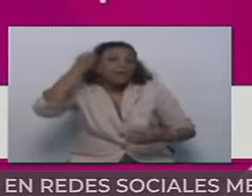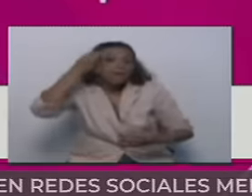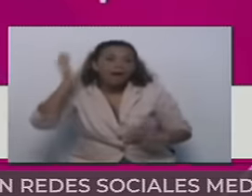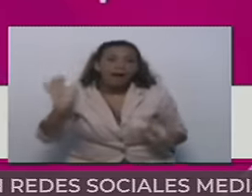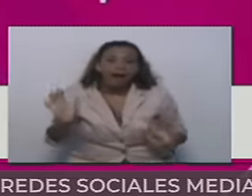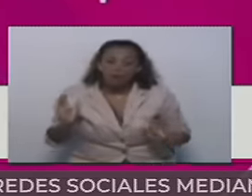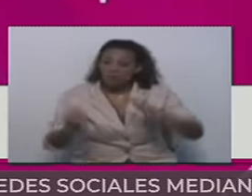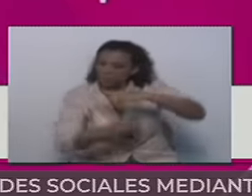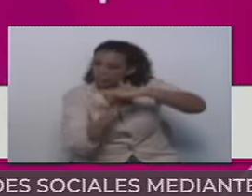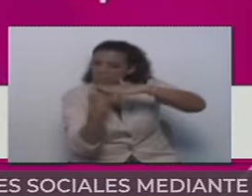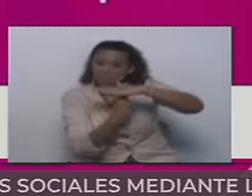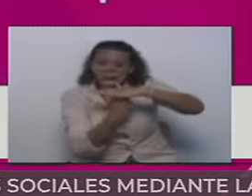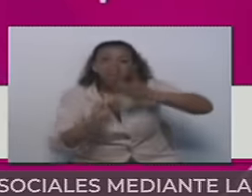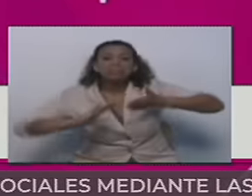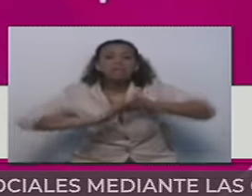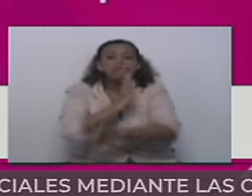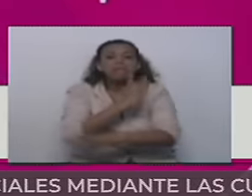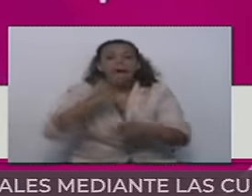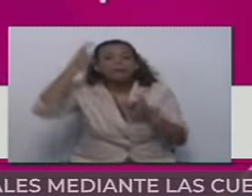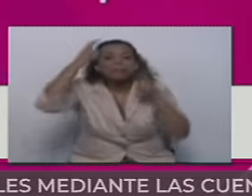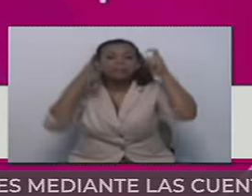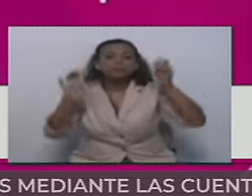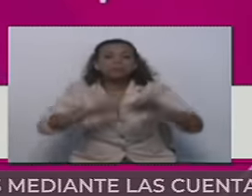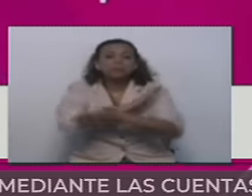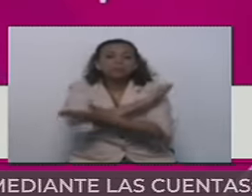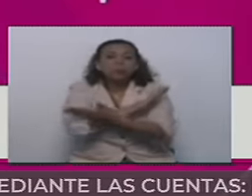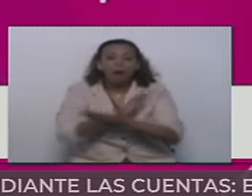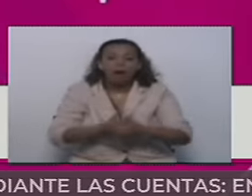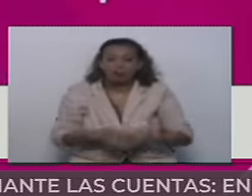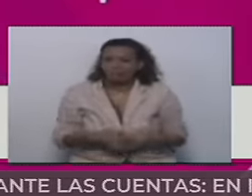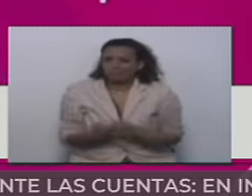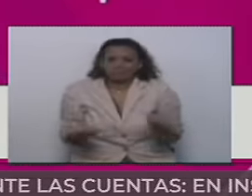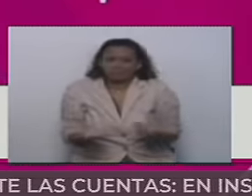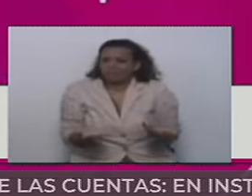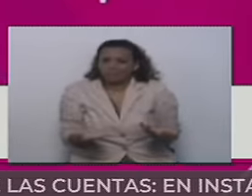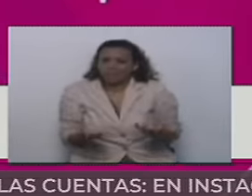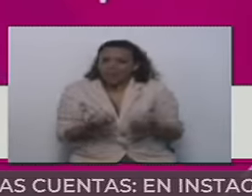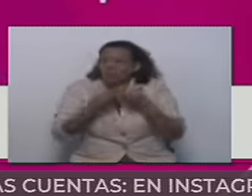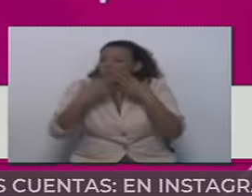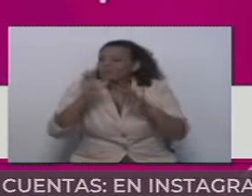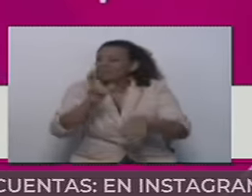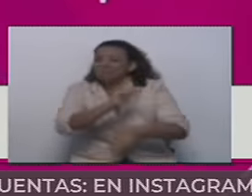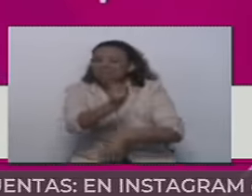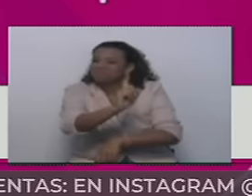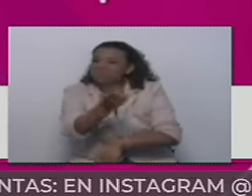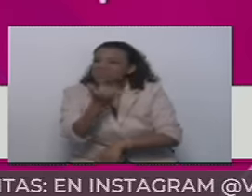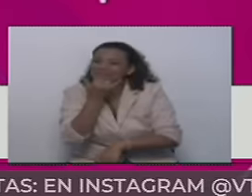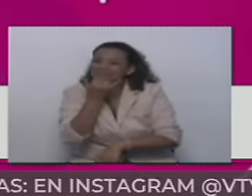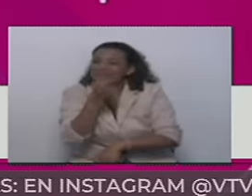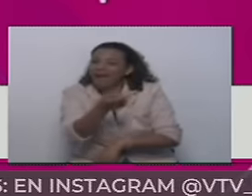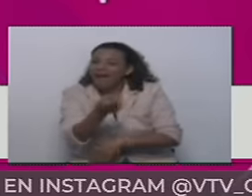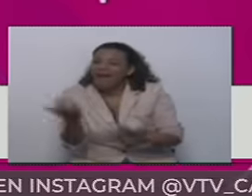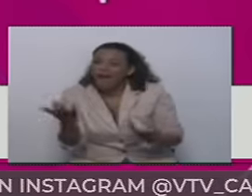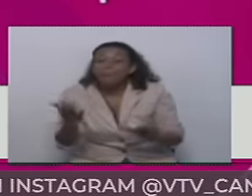fundamentales en las bases se acababa el chavismo. Y lo más hermoso de esta lucha es